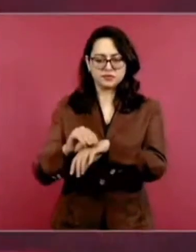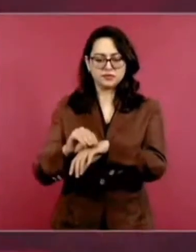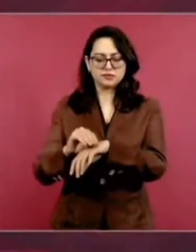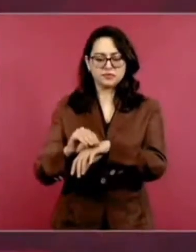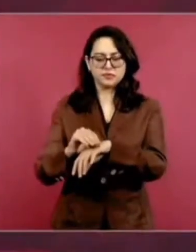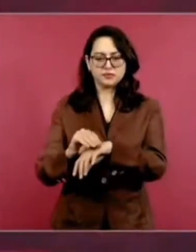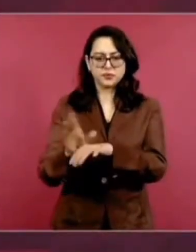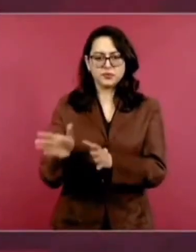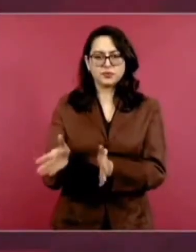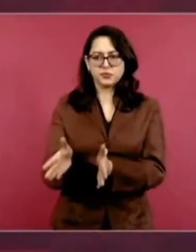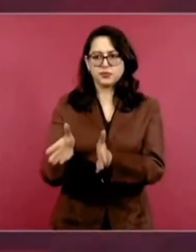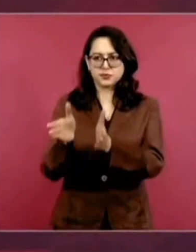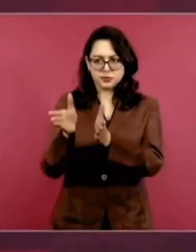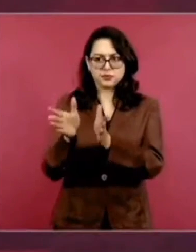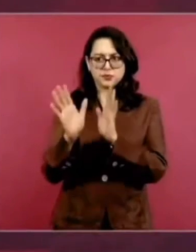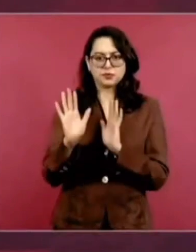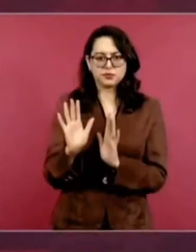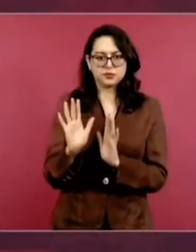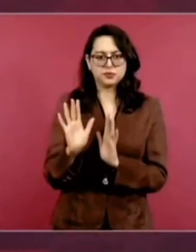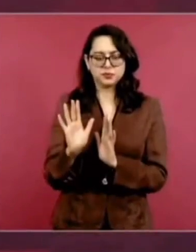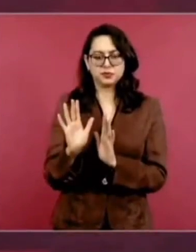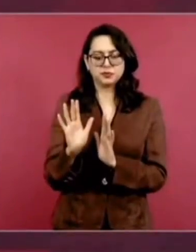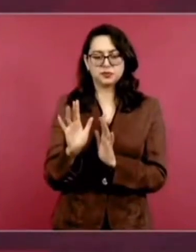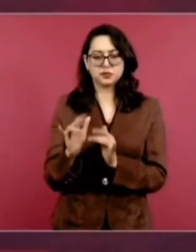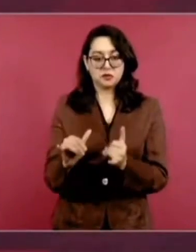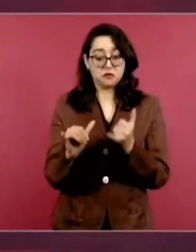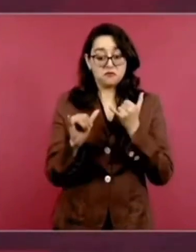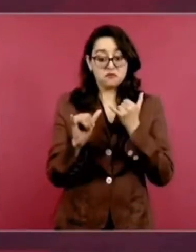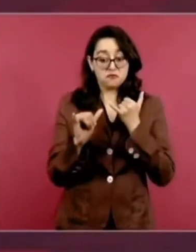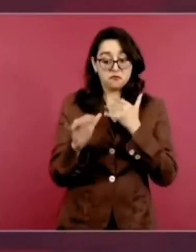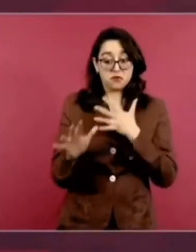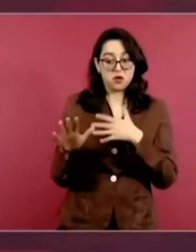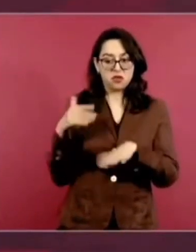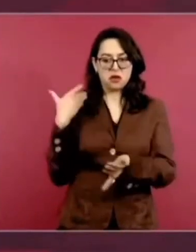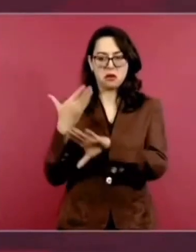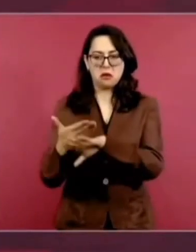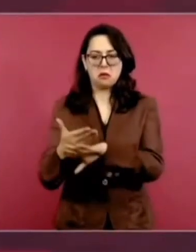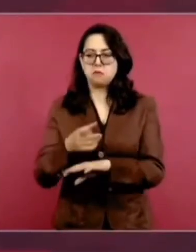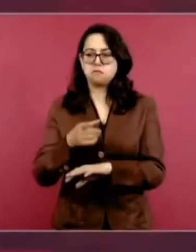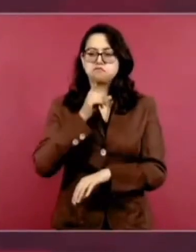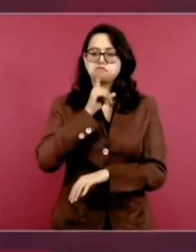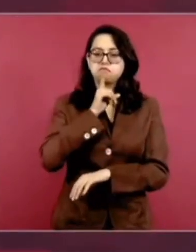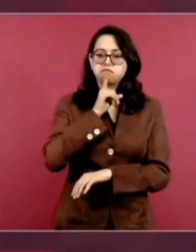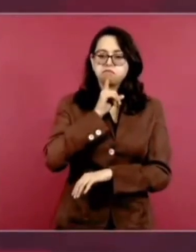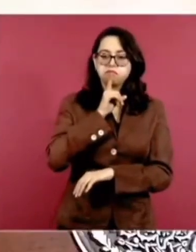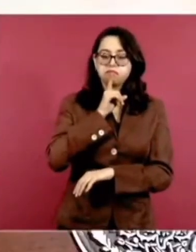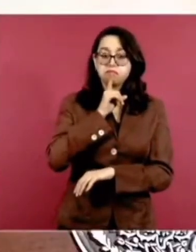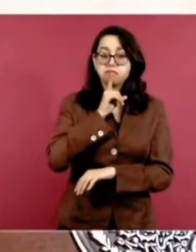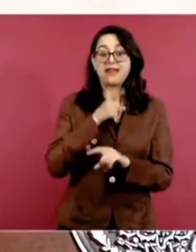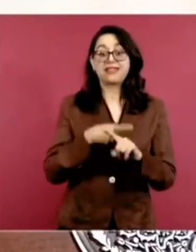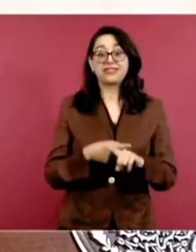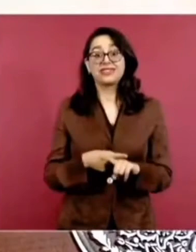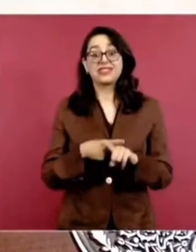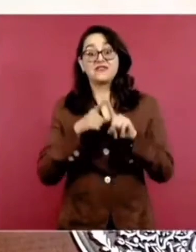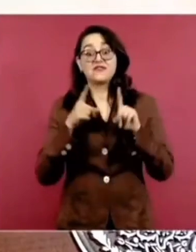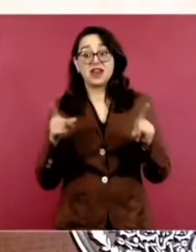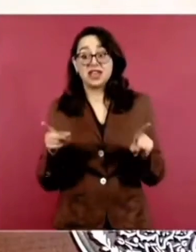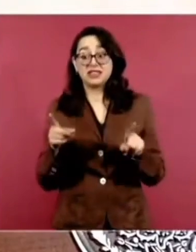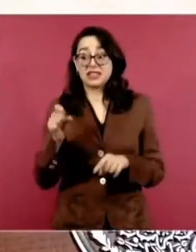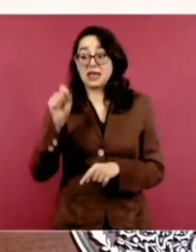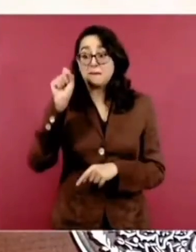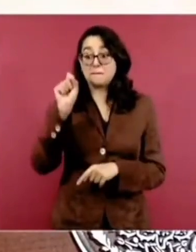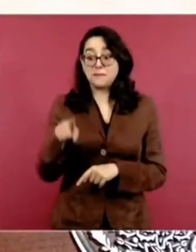pusieron el acelerador del fraude, como lo hicieron el mismo